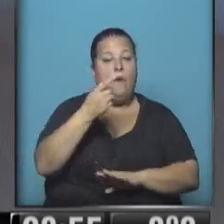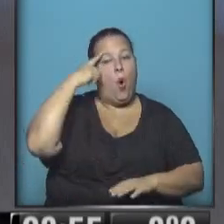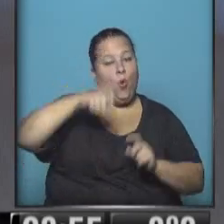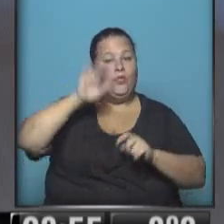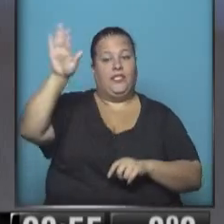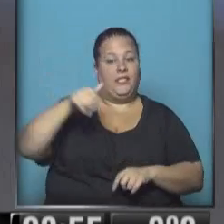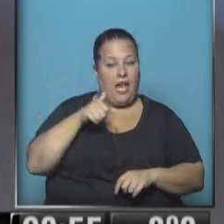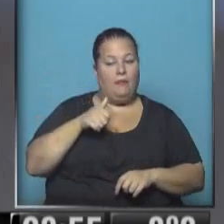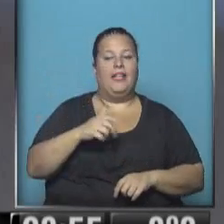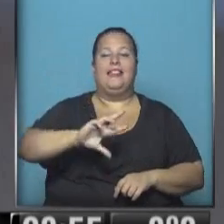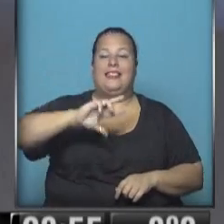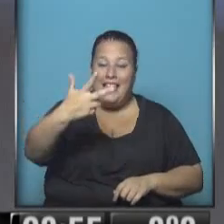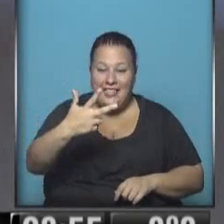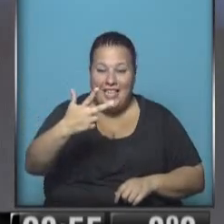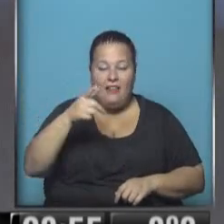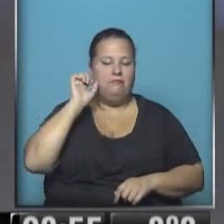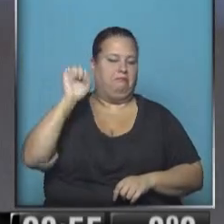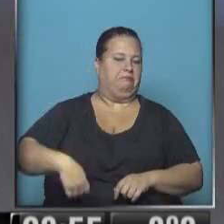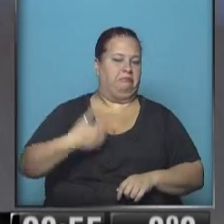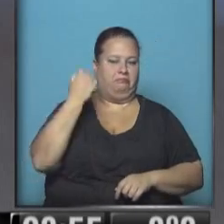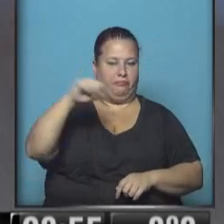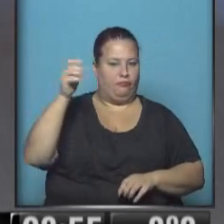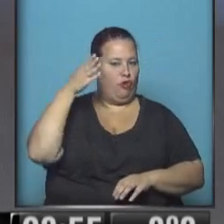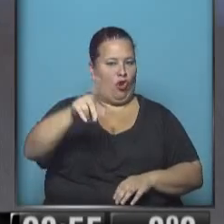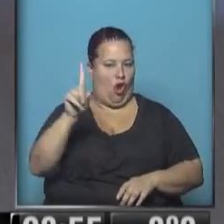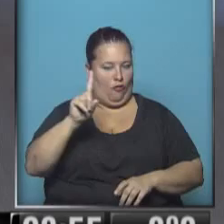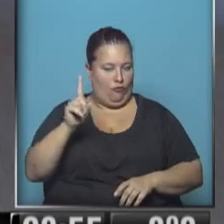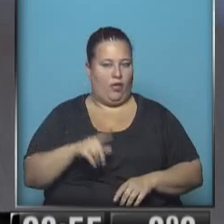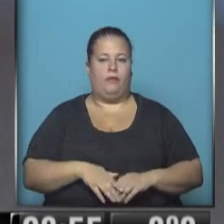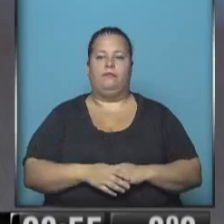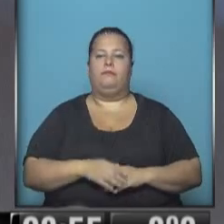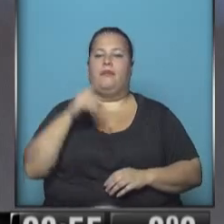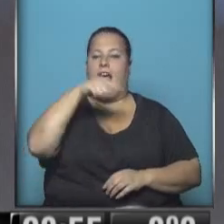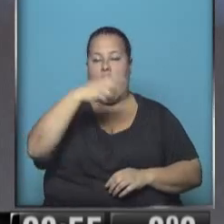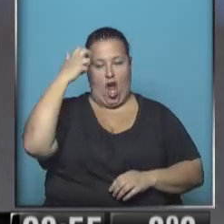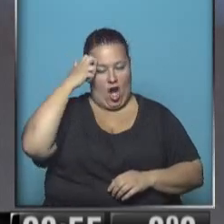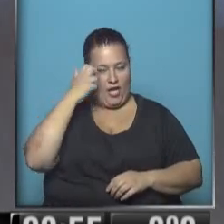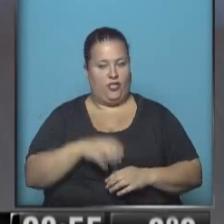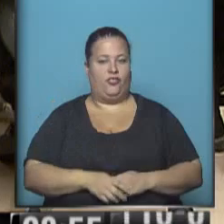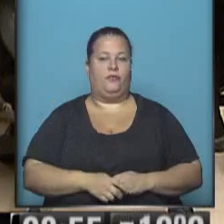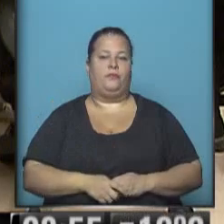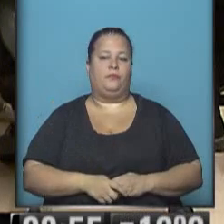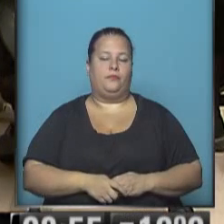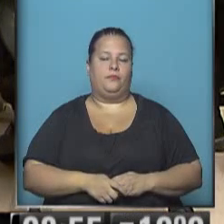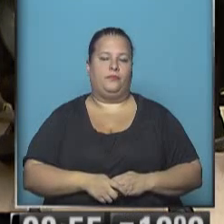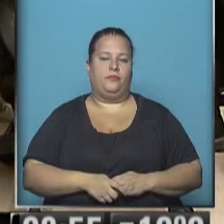justicia lo estaba llamando bueno por tercera vez eludió esa participación y no fue al congreso